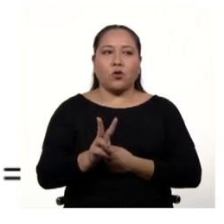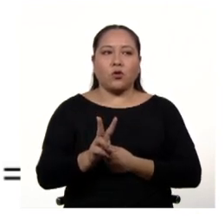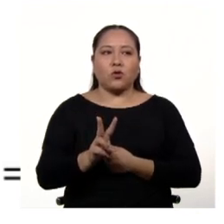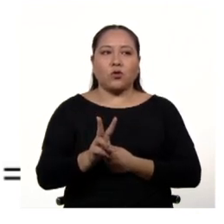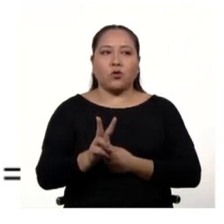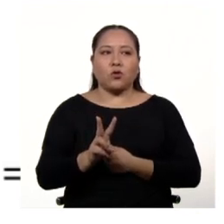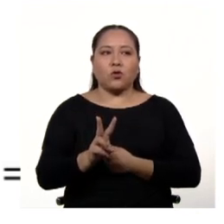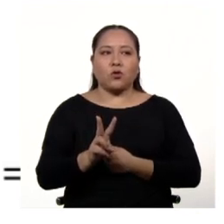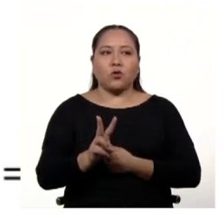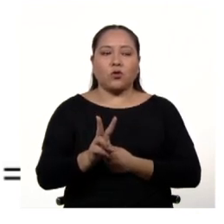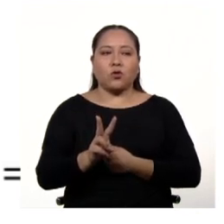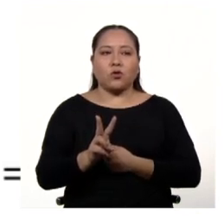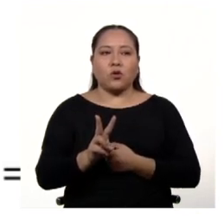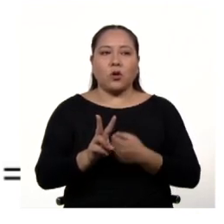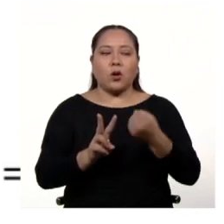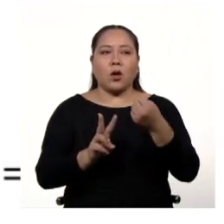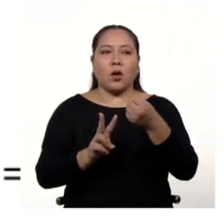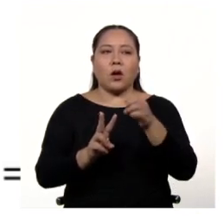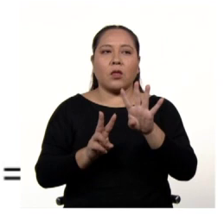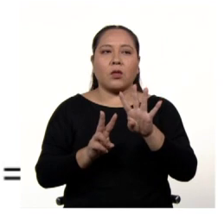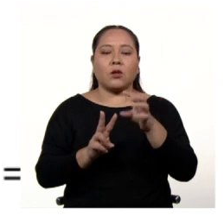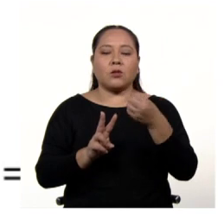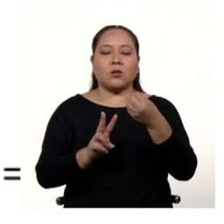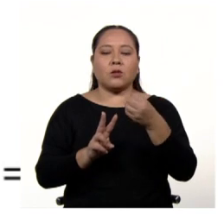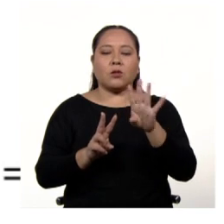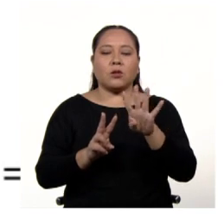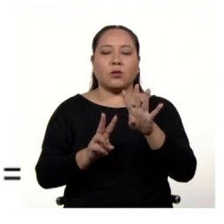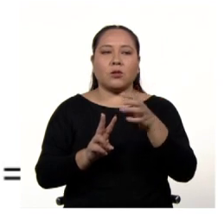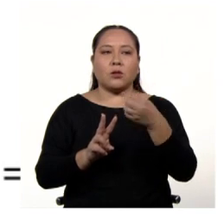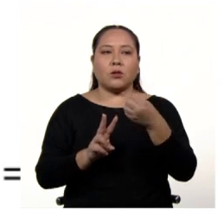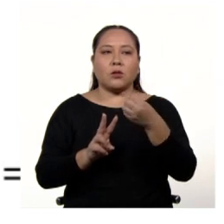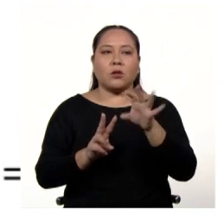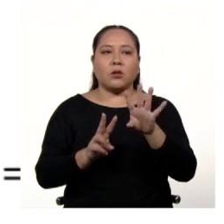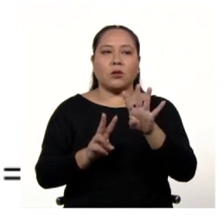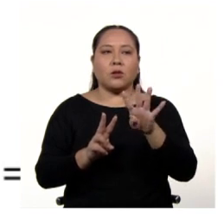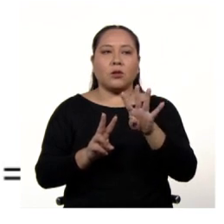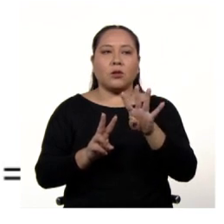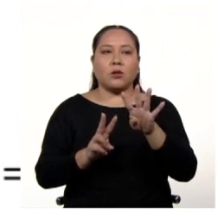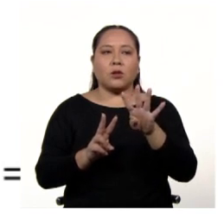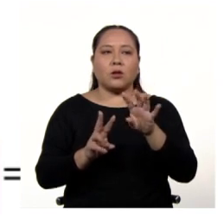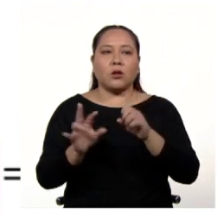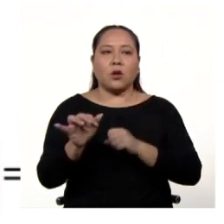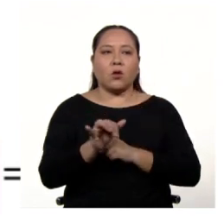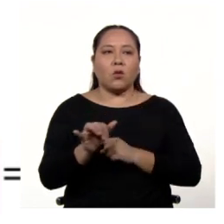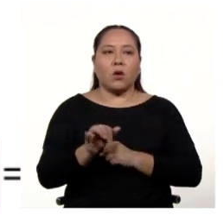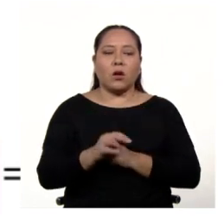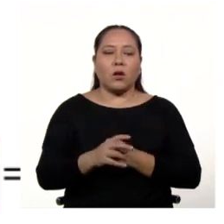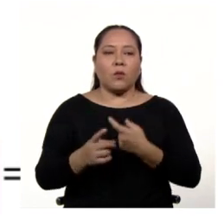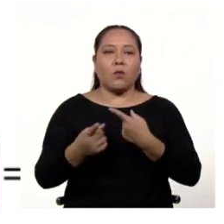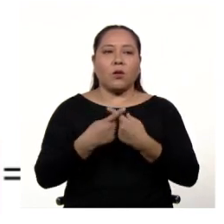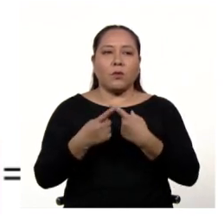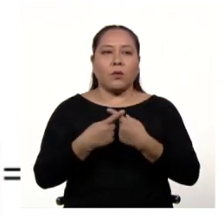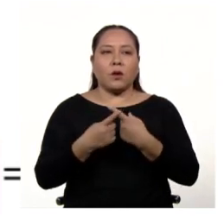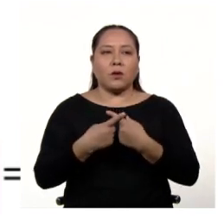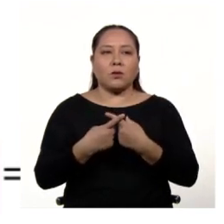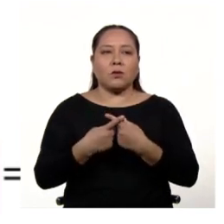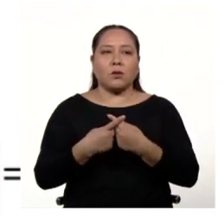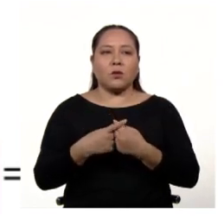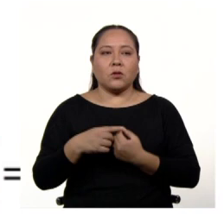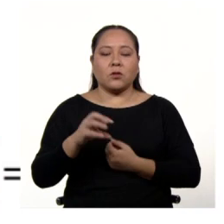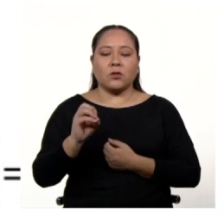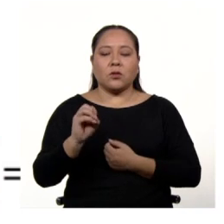razón 2, elevada a la potencia 14, que será igual a la multiplicación